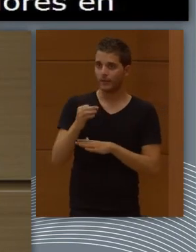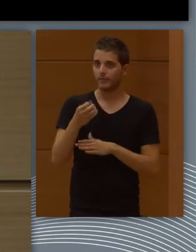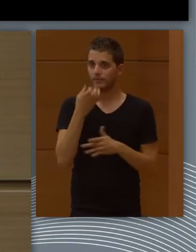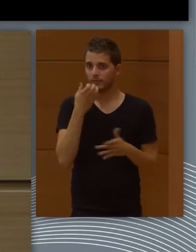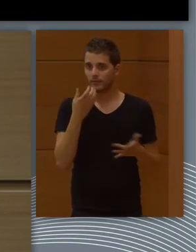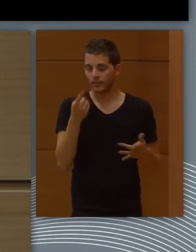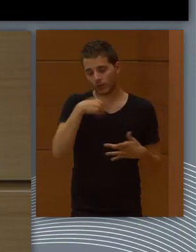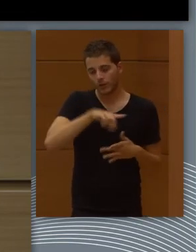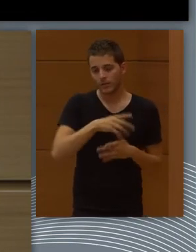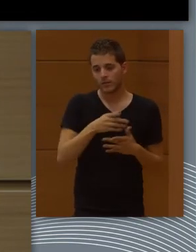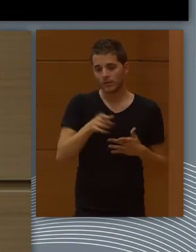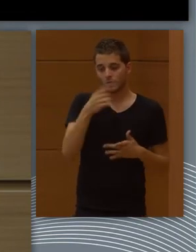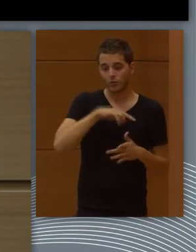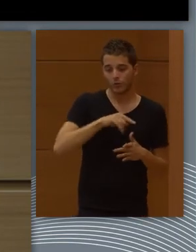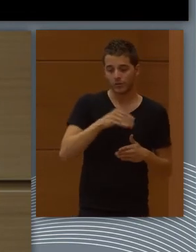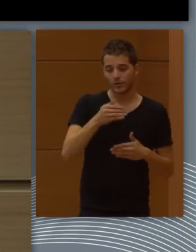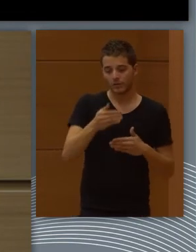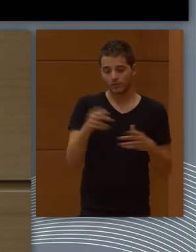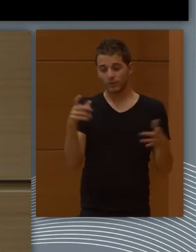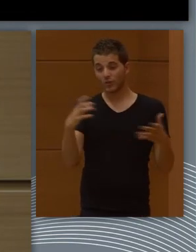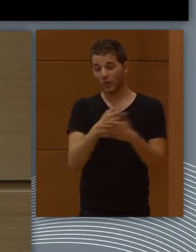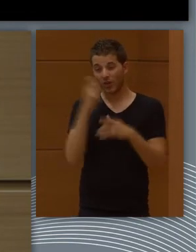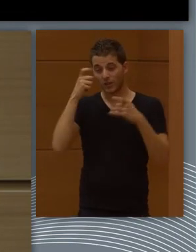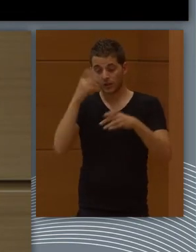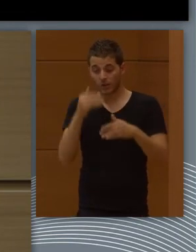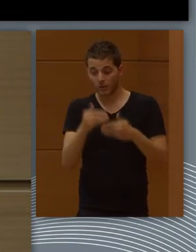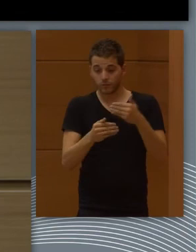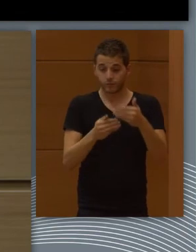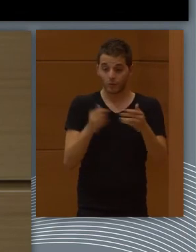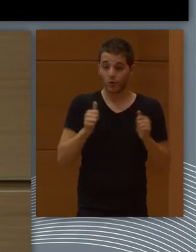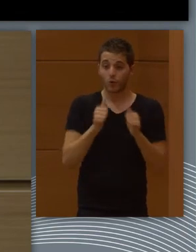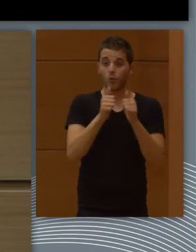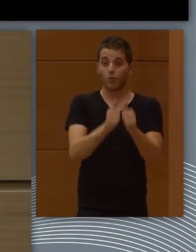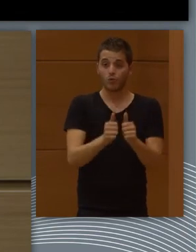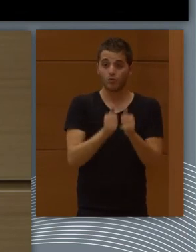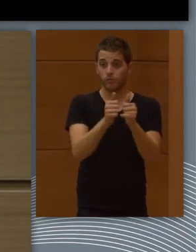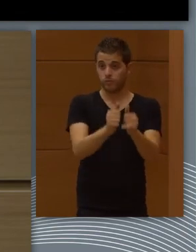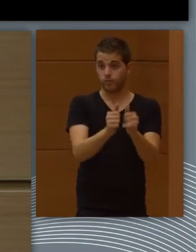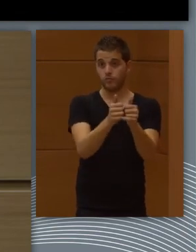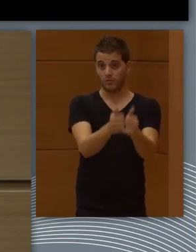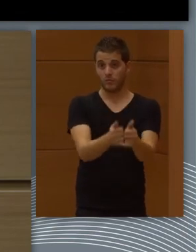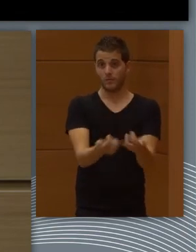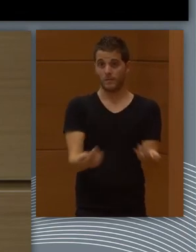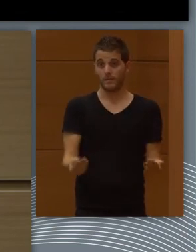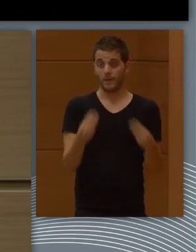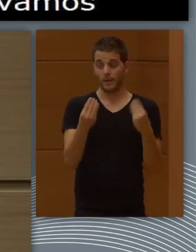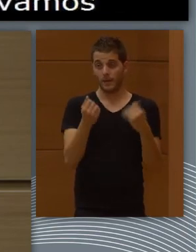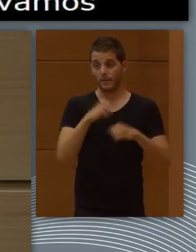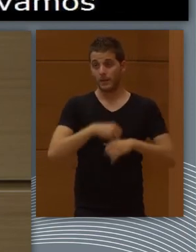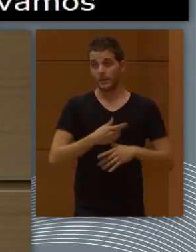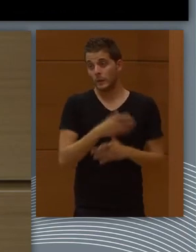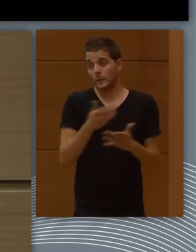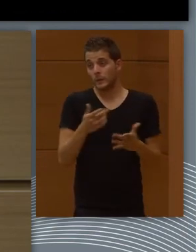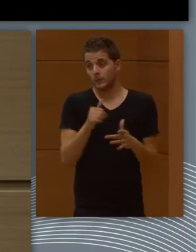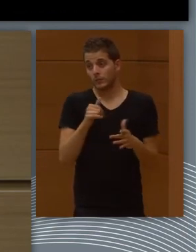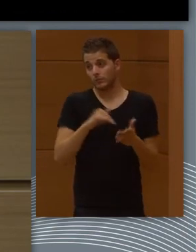pues vamos un poco también al ritmo que nos permita a todos ir de manera unificada, ¿no? Pero bueno, estamos haciendo nuestros